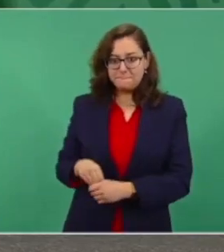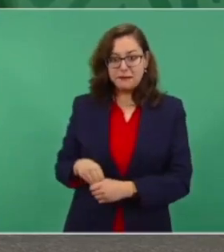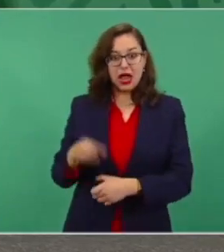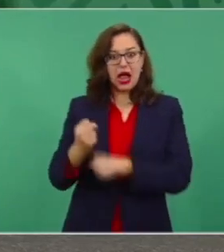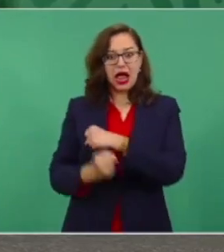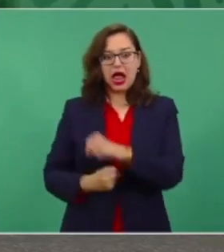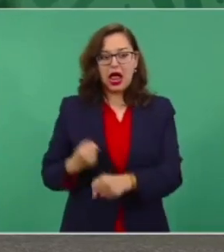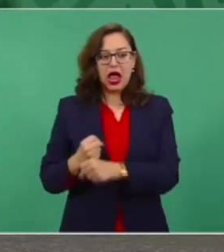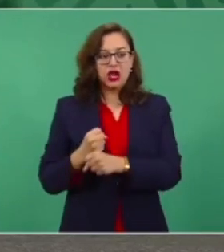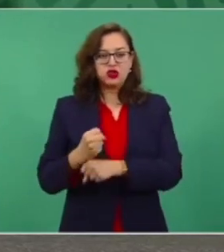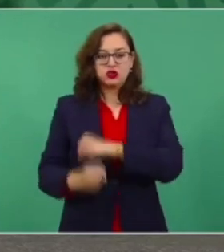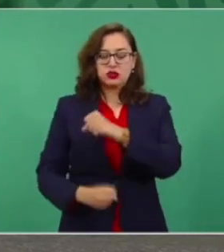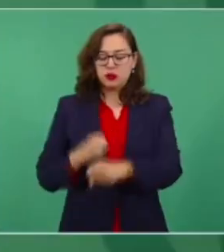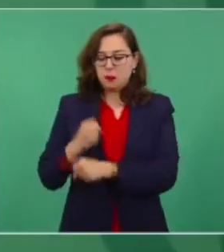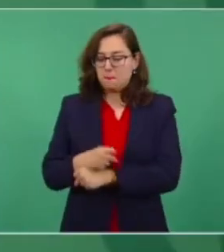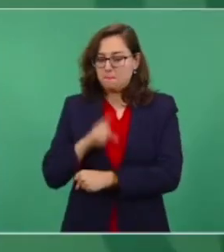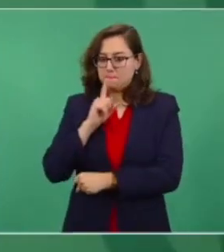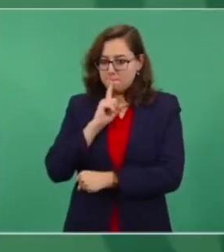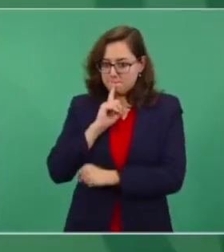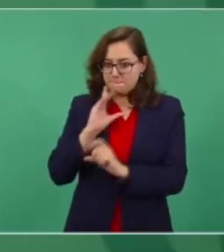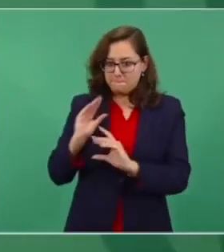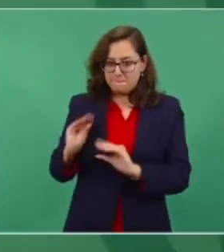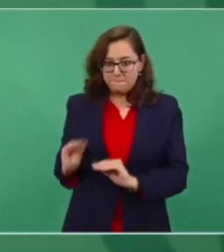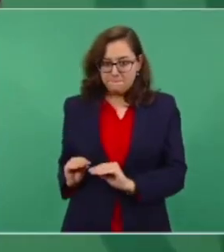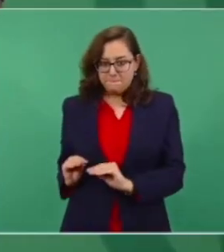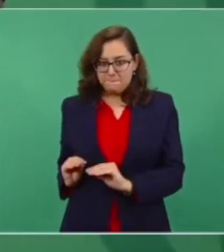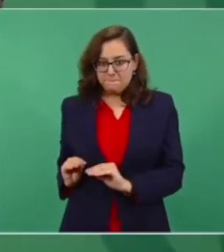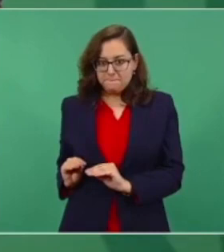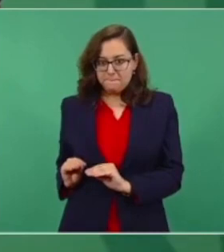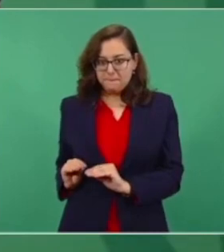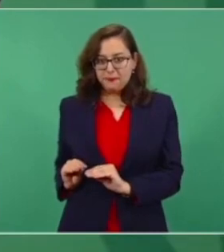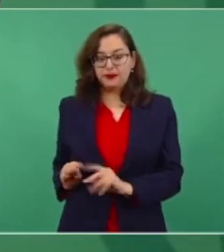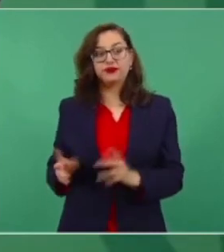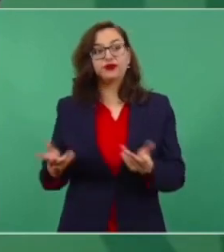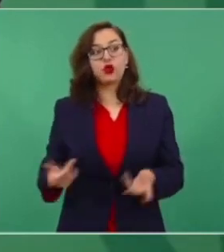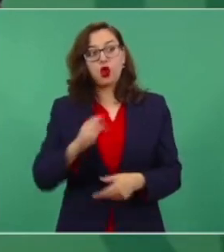durante años. Estaba el escándalo